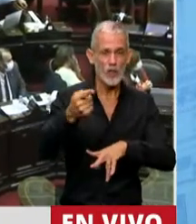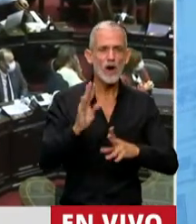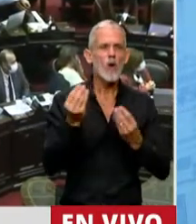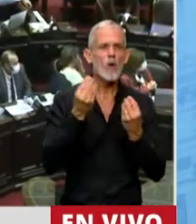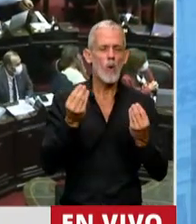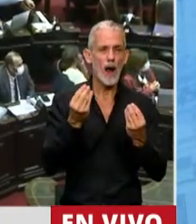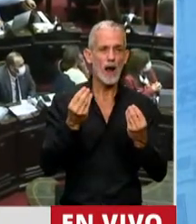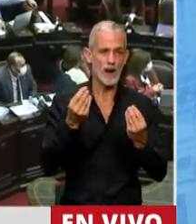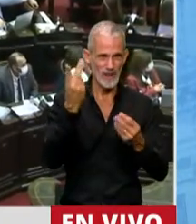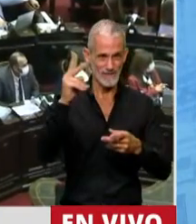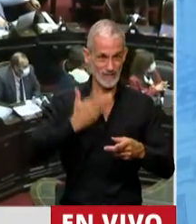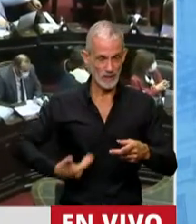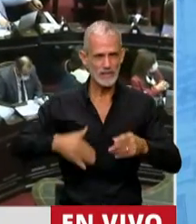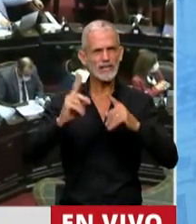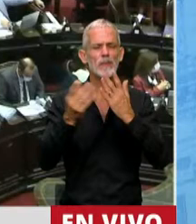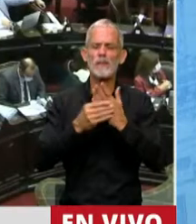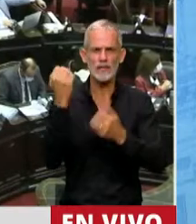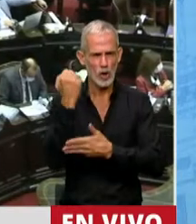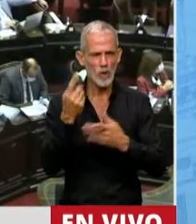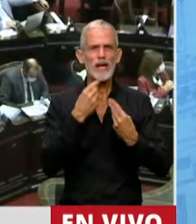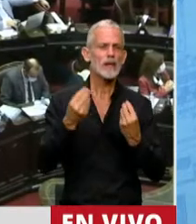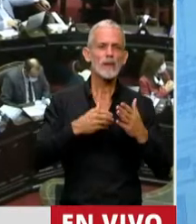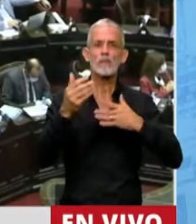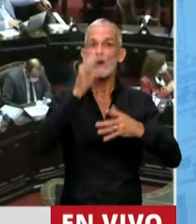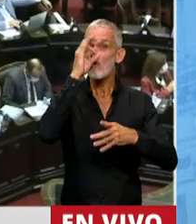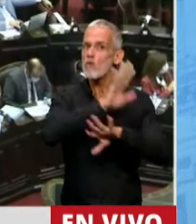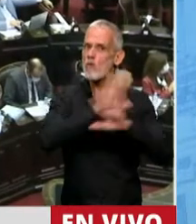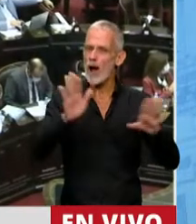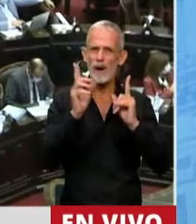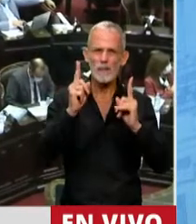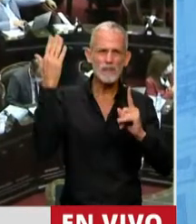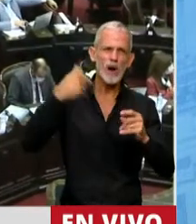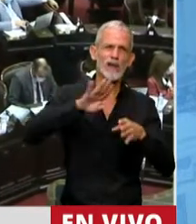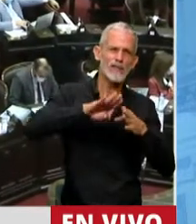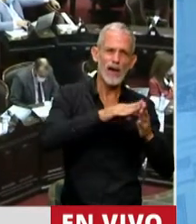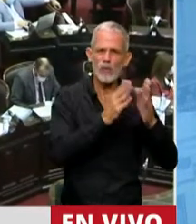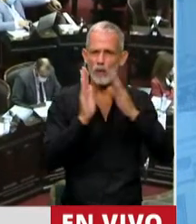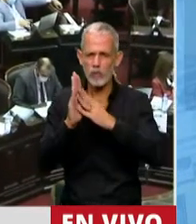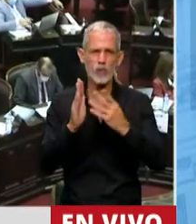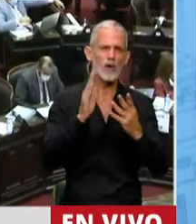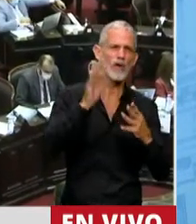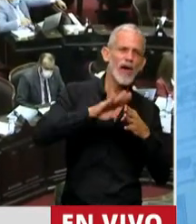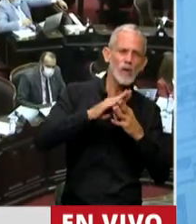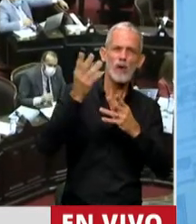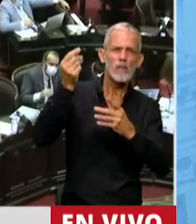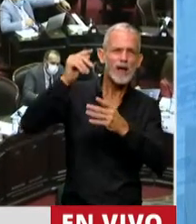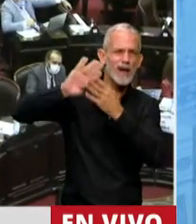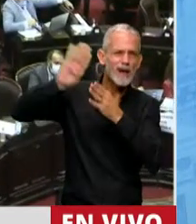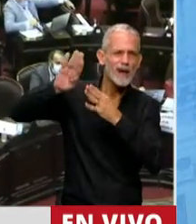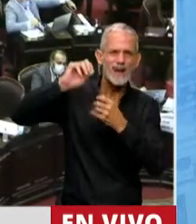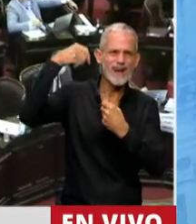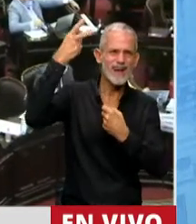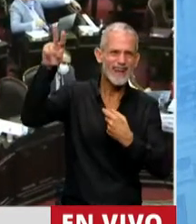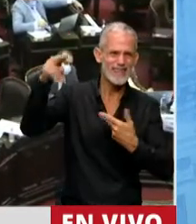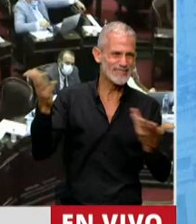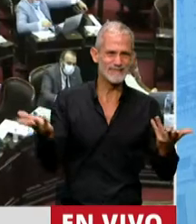fue construir, y lo dijo el vicepresidente, lo dijo el ministro de Economía, construir ese nunca más a los ciclos de deuda y fuga. Y para construir